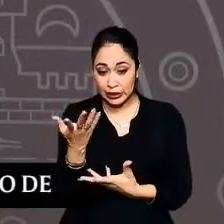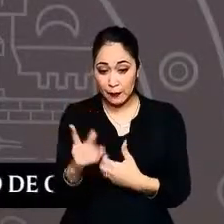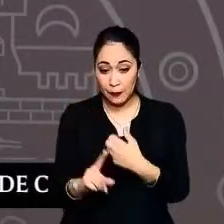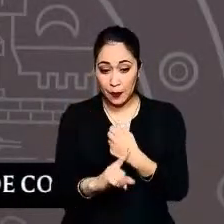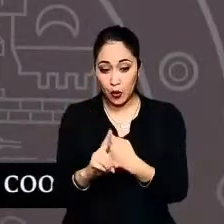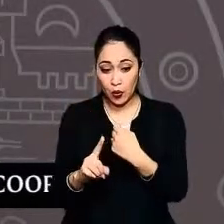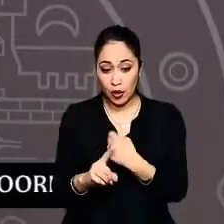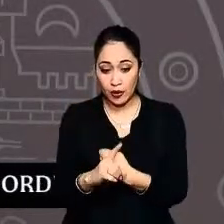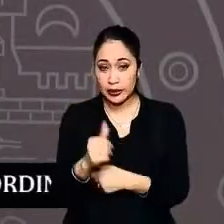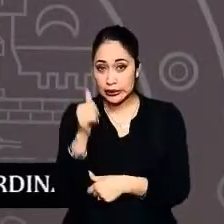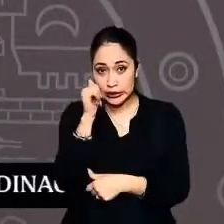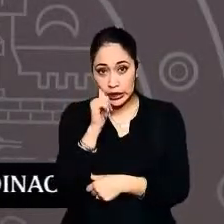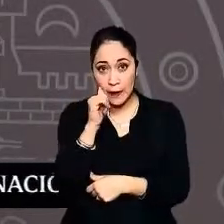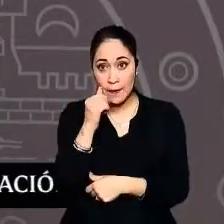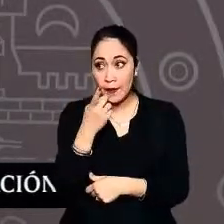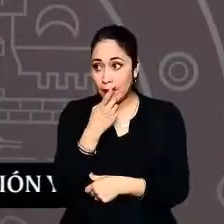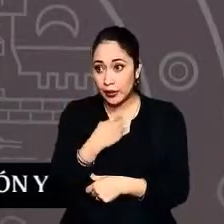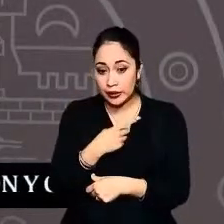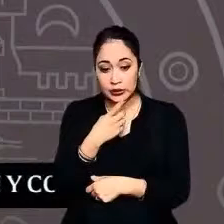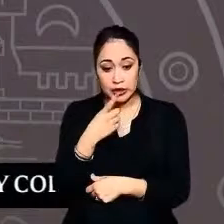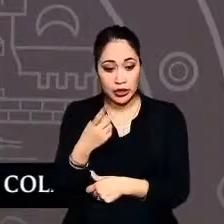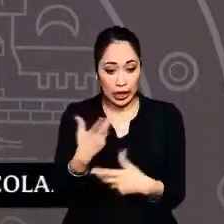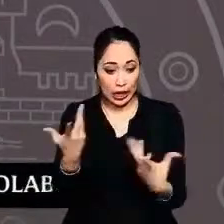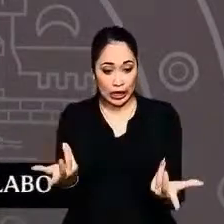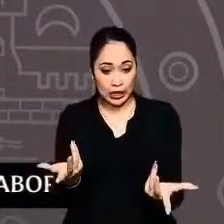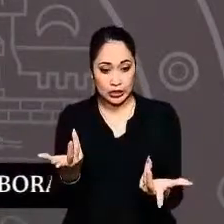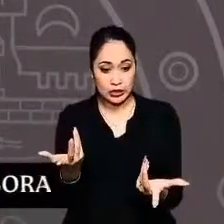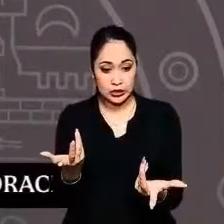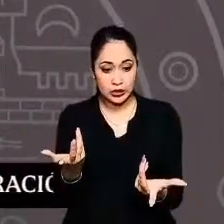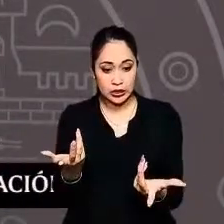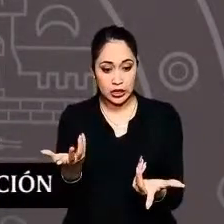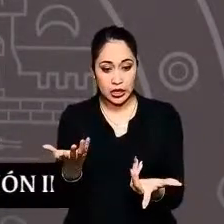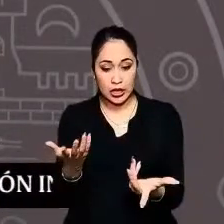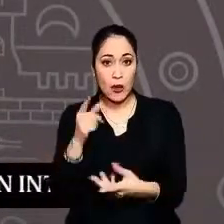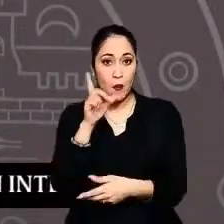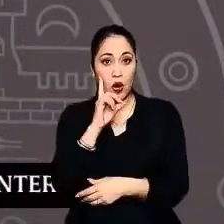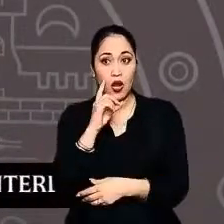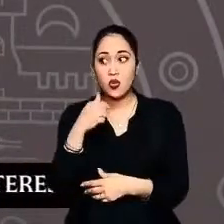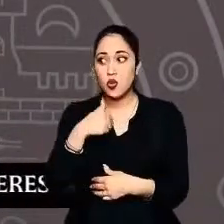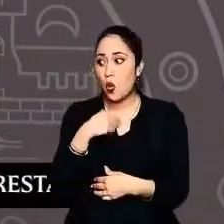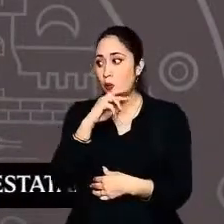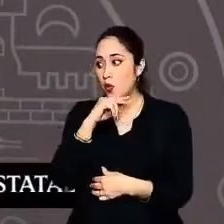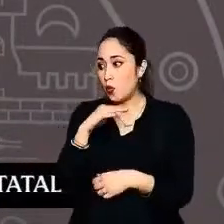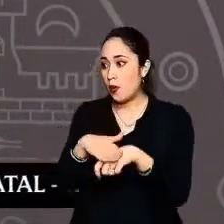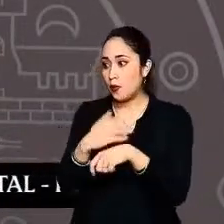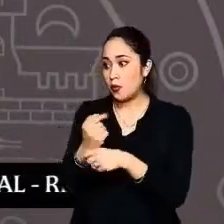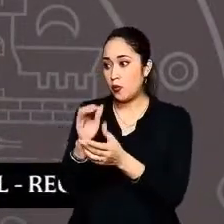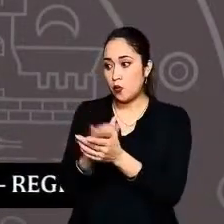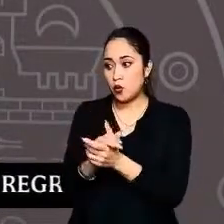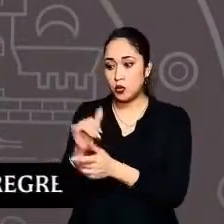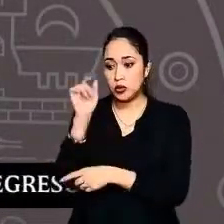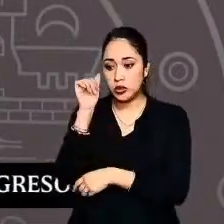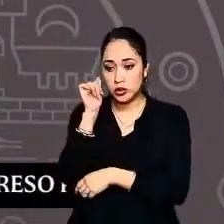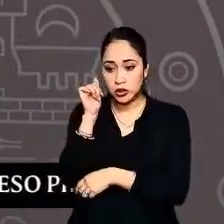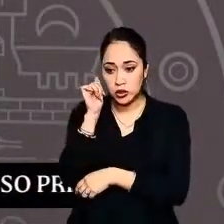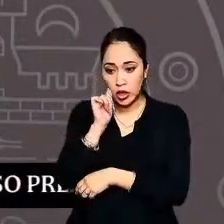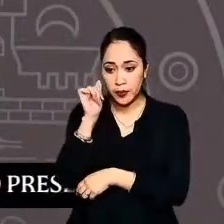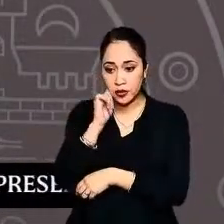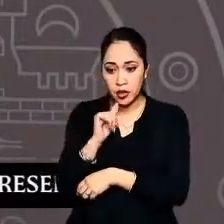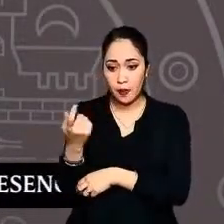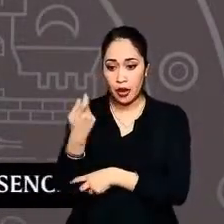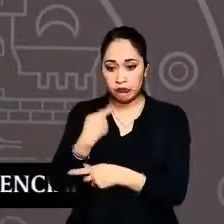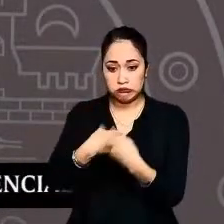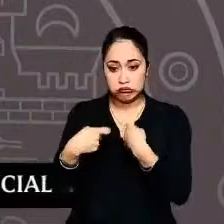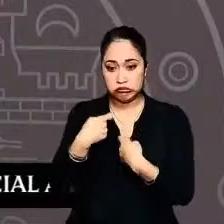diciendo permanentemente, y yo vivo en alerta, dice la mujer. Ah, bueno, pues ese es suficiente